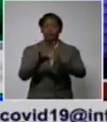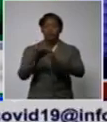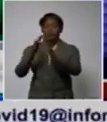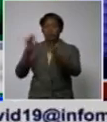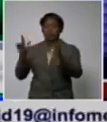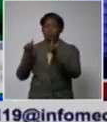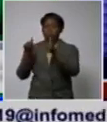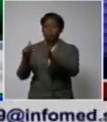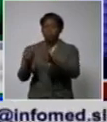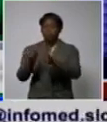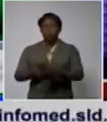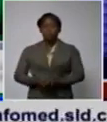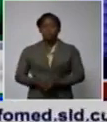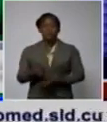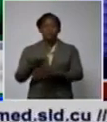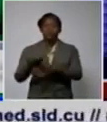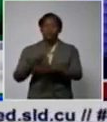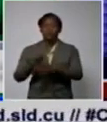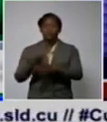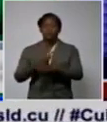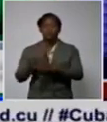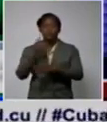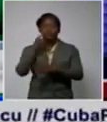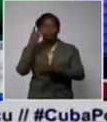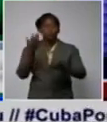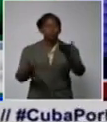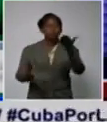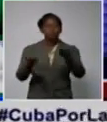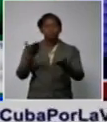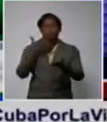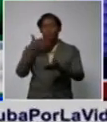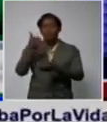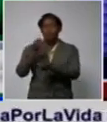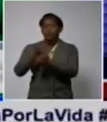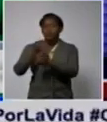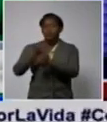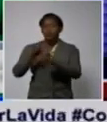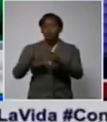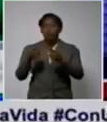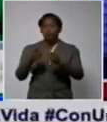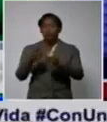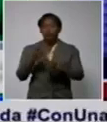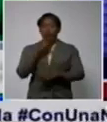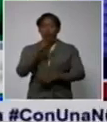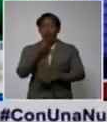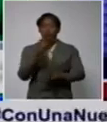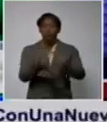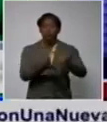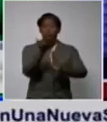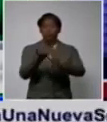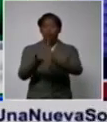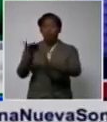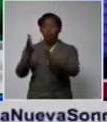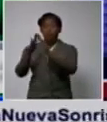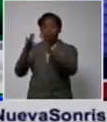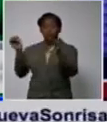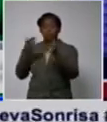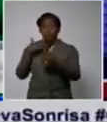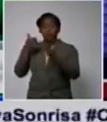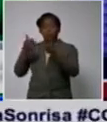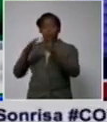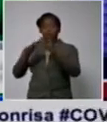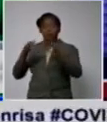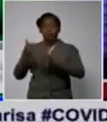Esto hace un balance positivo, 18 altas más, 18 personas más recuperadas de